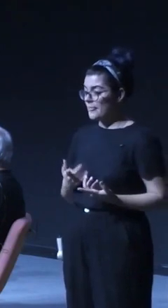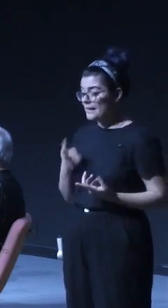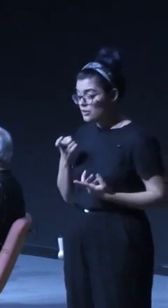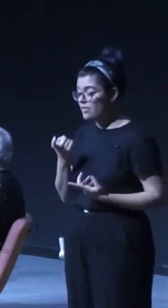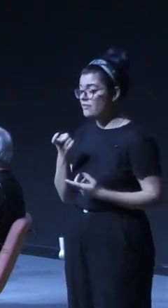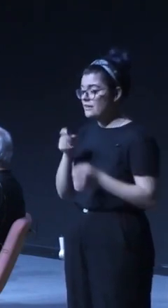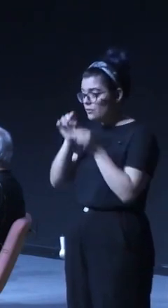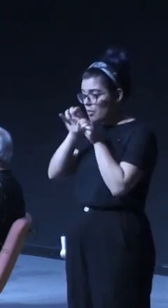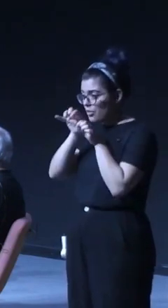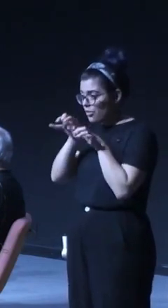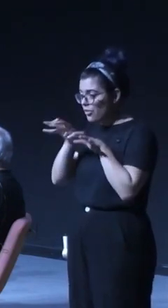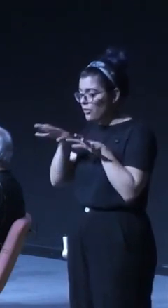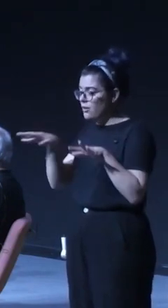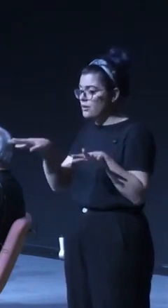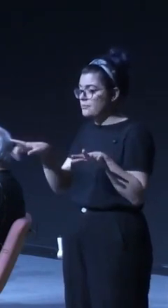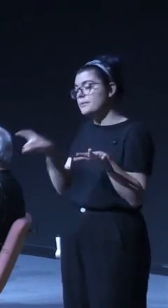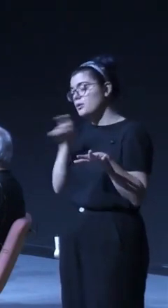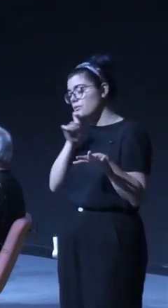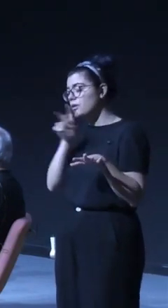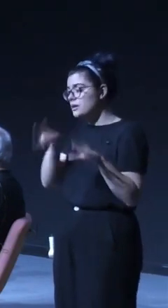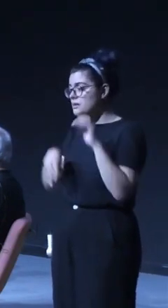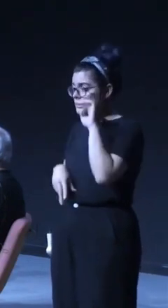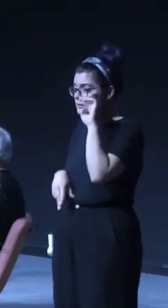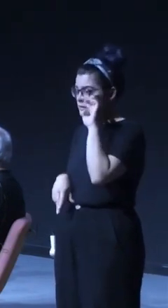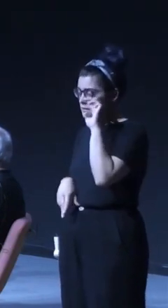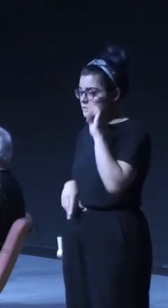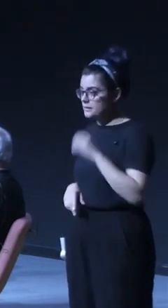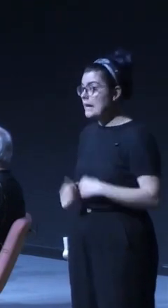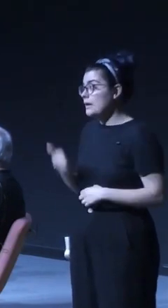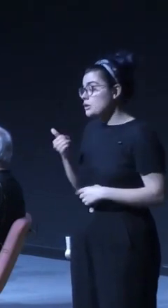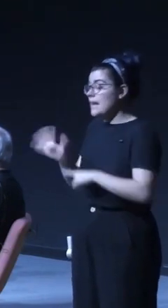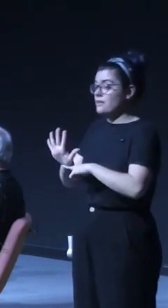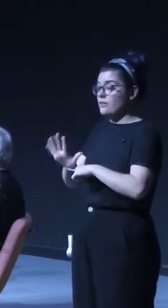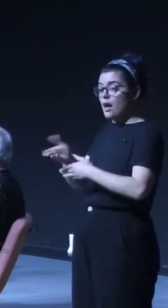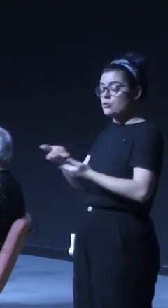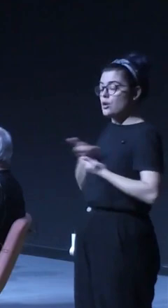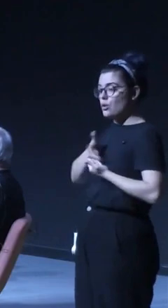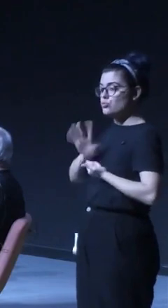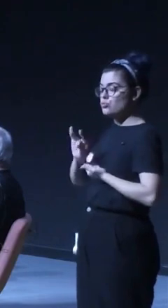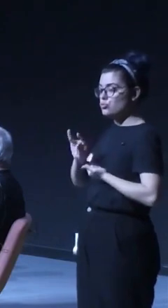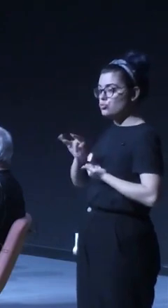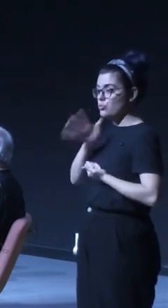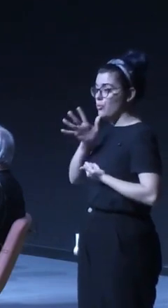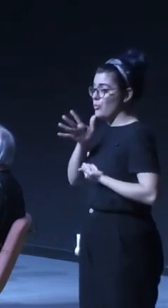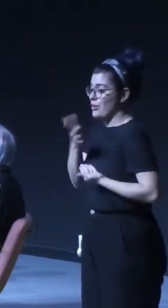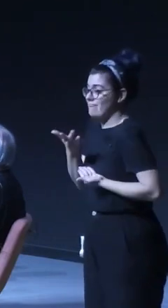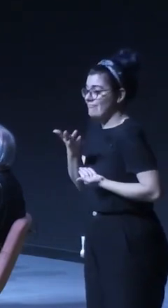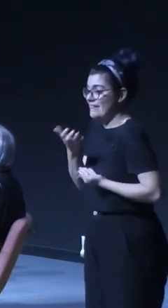pero esto ha sido nos ha ayudado muchísimo. Porque si no, aquí no estaríamos hablando.